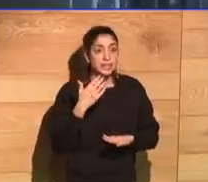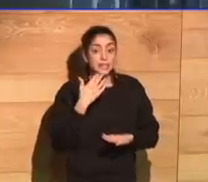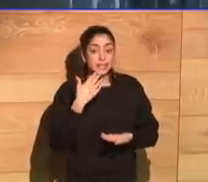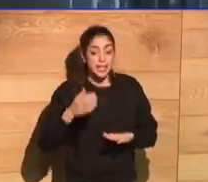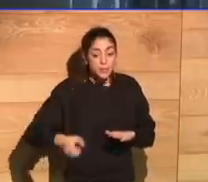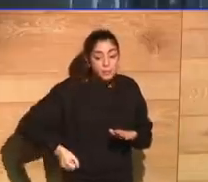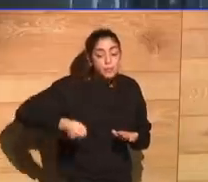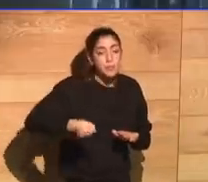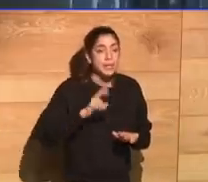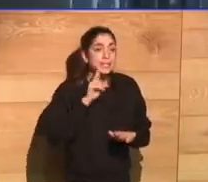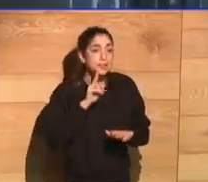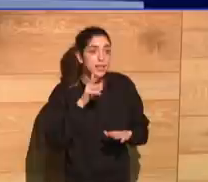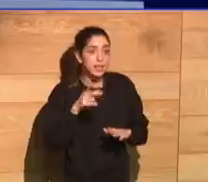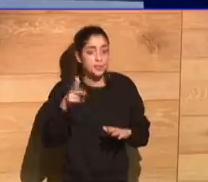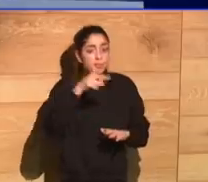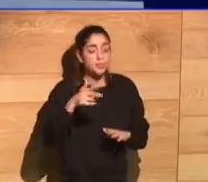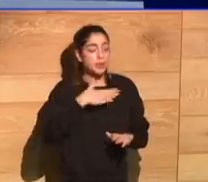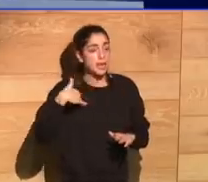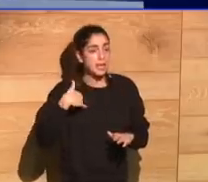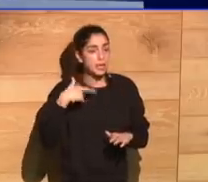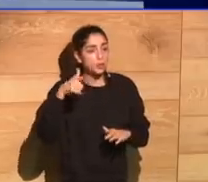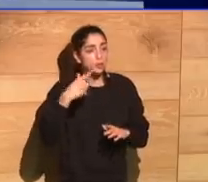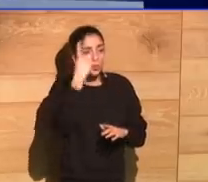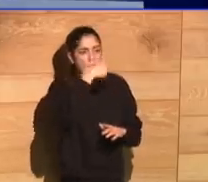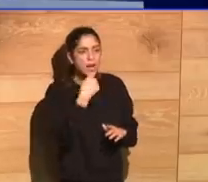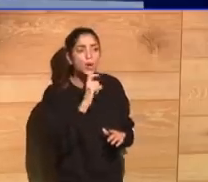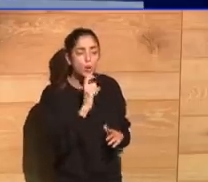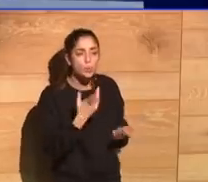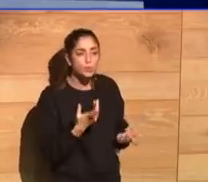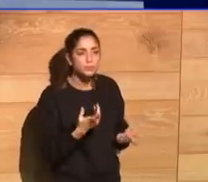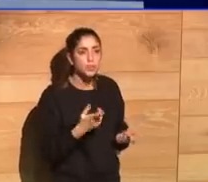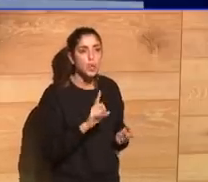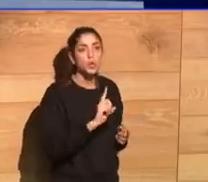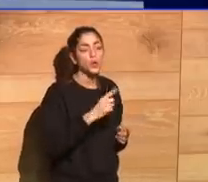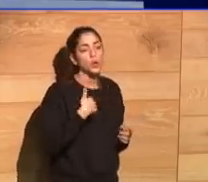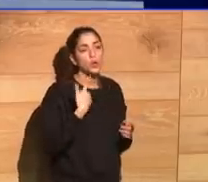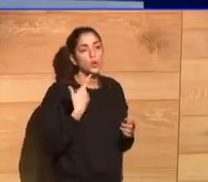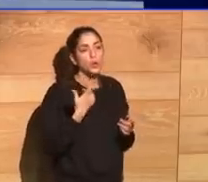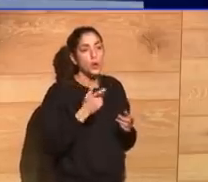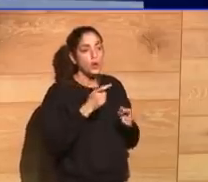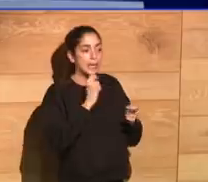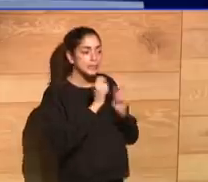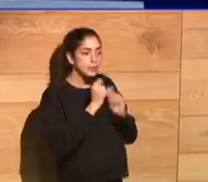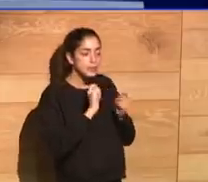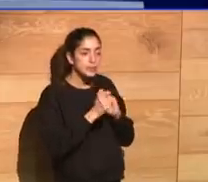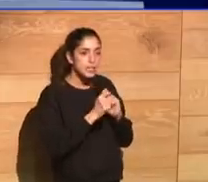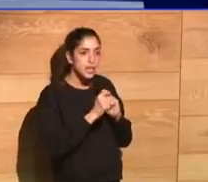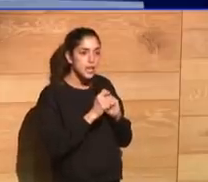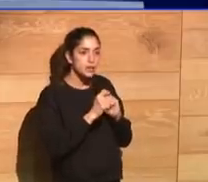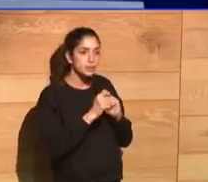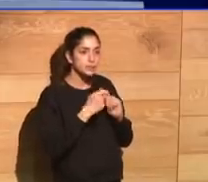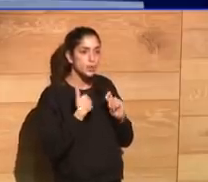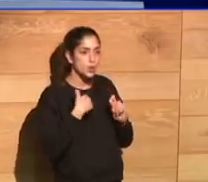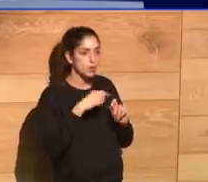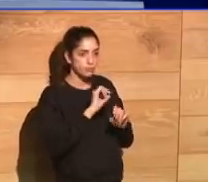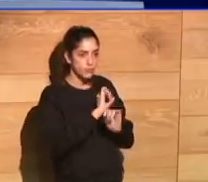¿qué cara hubieras puesto tú? No pasó nada parecido a eso, fue todo muy razonable y muy normal. Por otro lado, yo no fui a entrevistarle a él, yo creo que fue, tengo claro